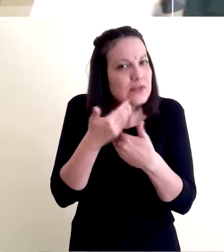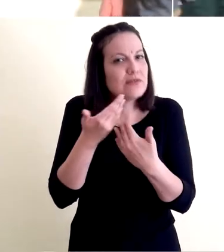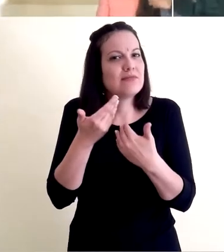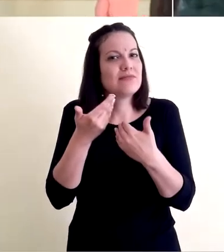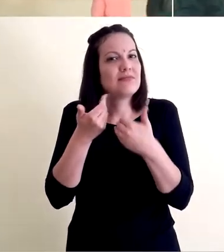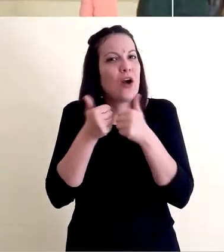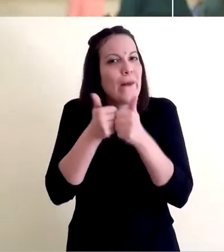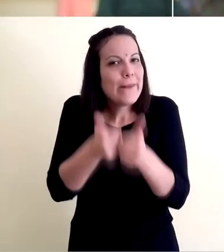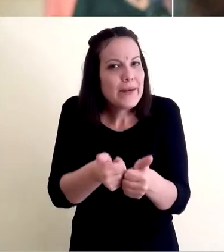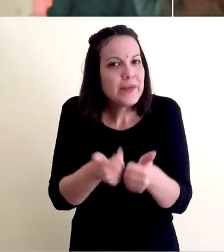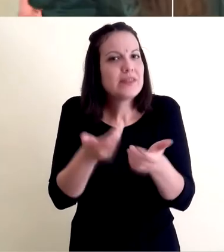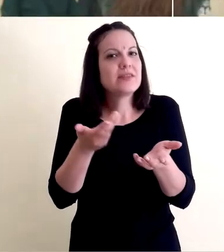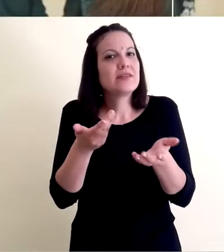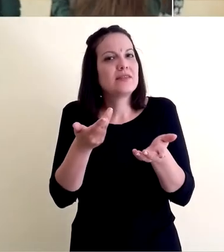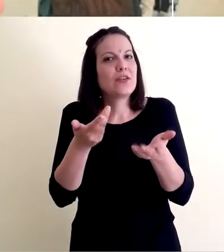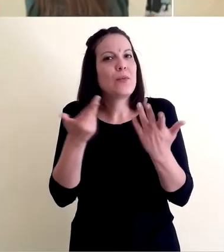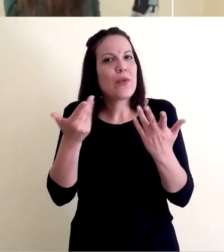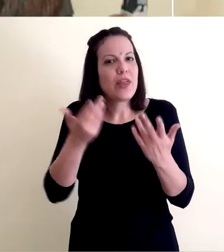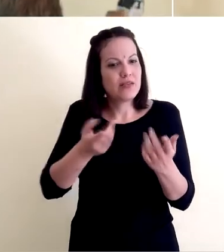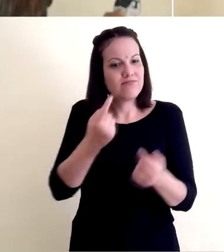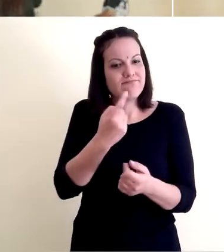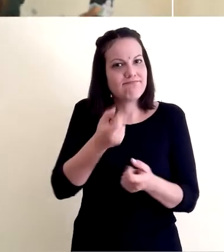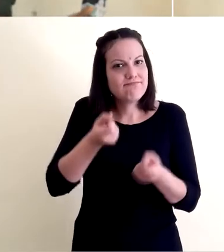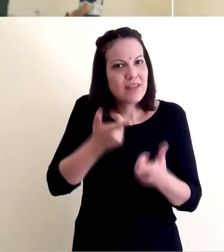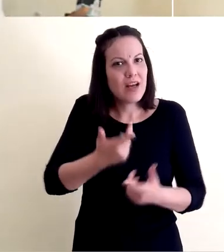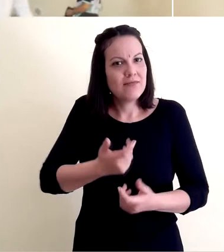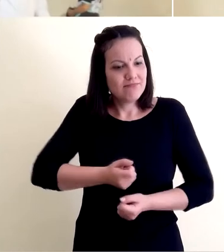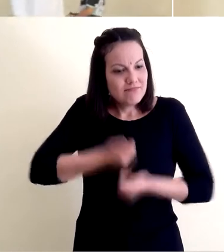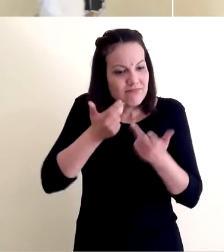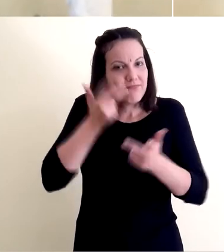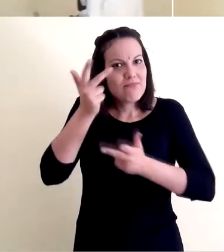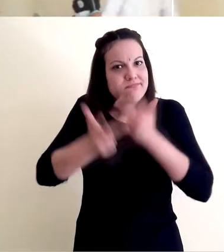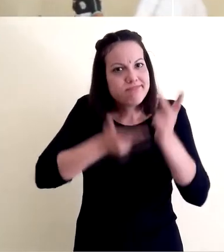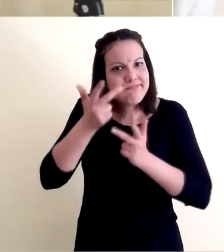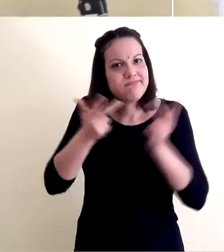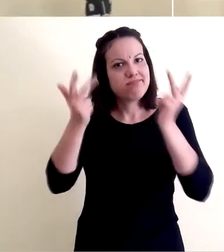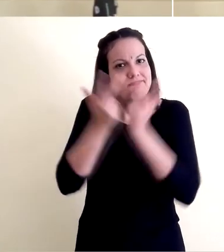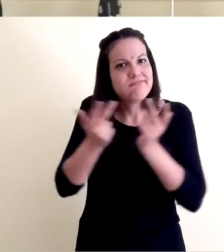acompañamiento, de poder poner palabras a lo que vivieron y a lo que están viviendo ahora.